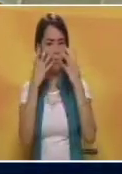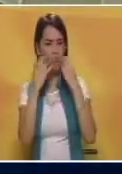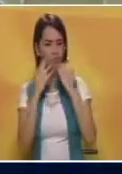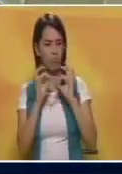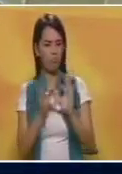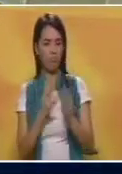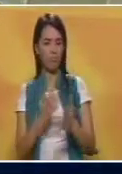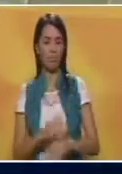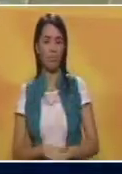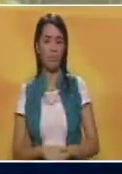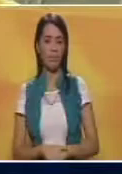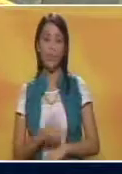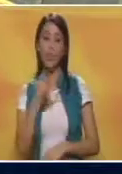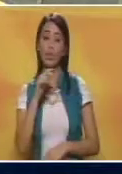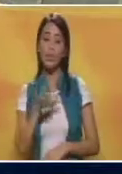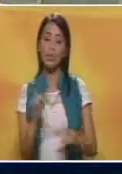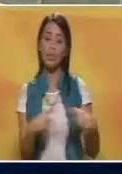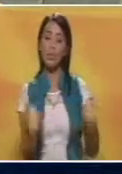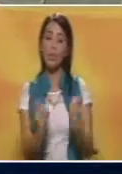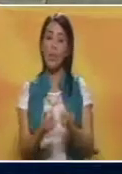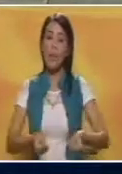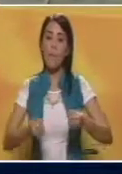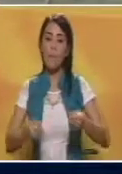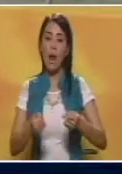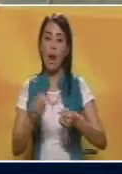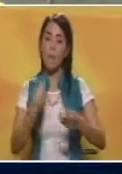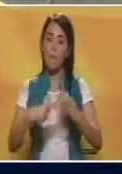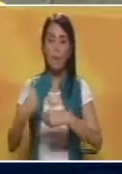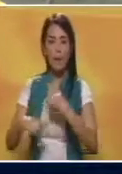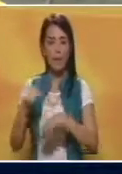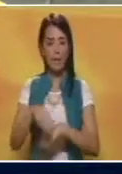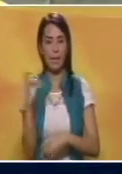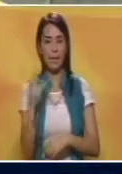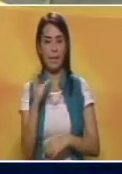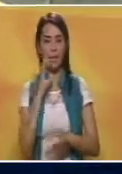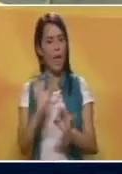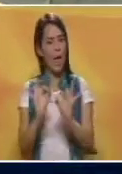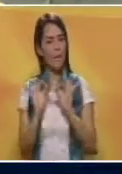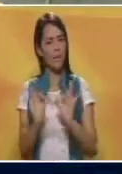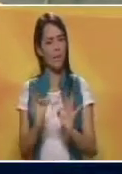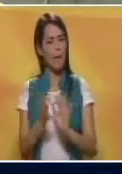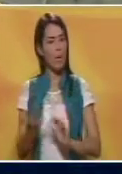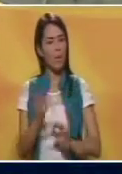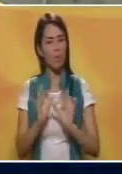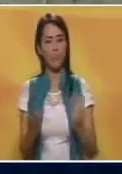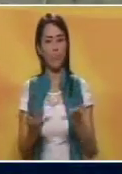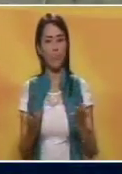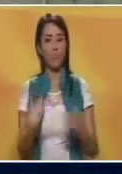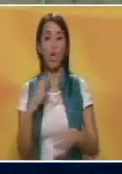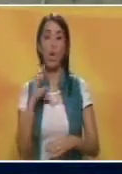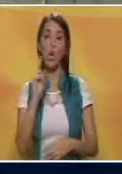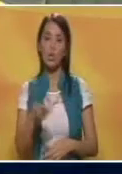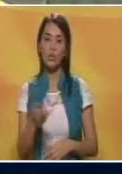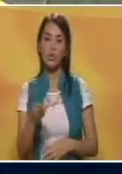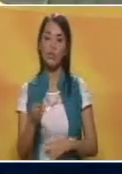que de los 13 mercados municipales de caracas harán especial énfasis en los mercados de coche de quinta crespo katia